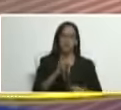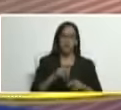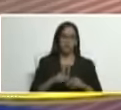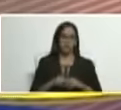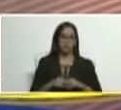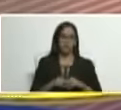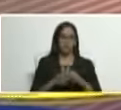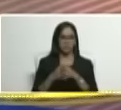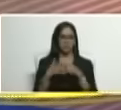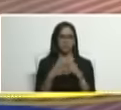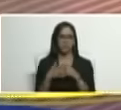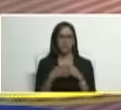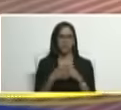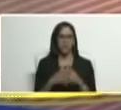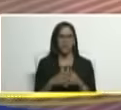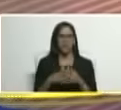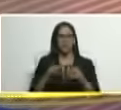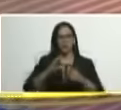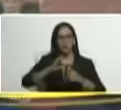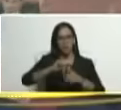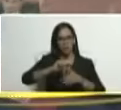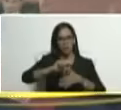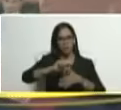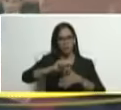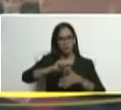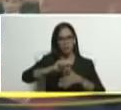al imperialismo norteamericano.